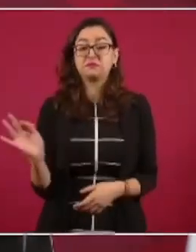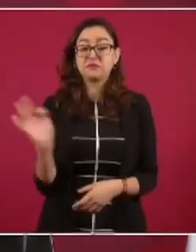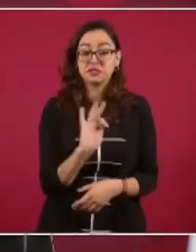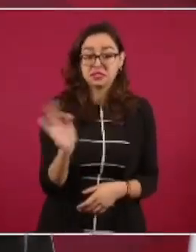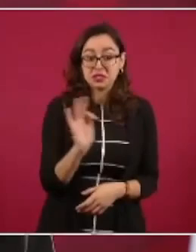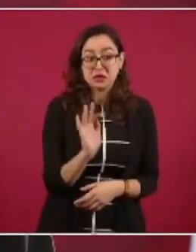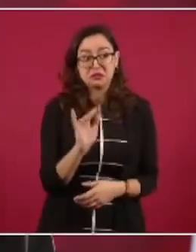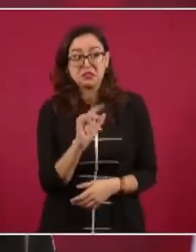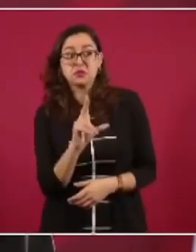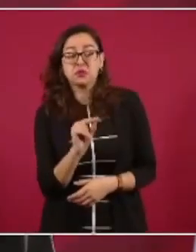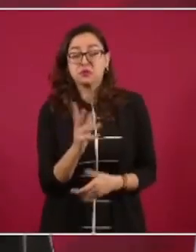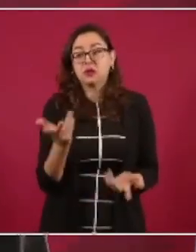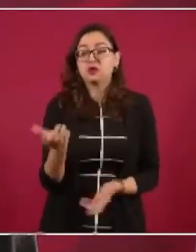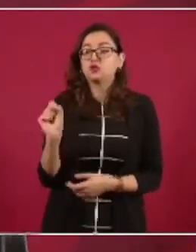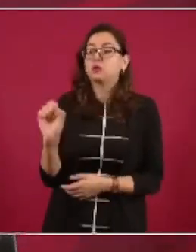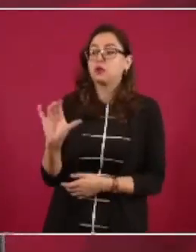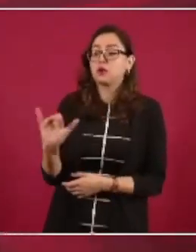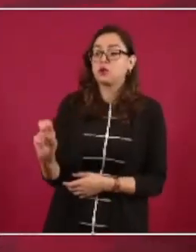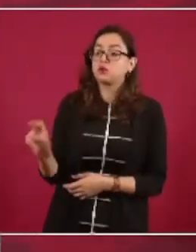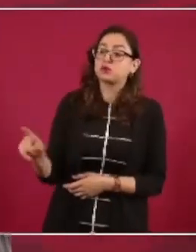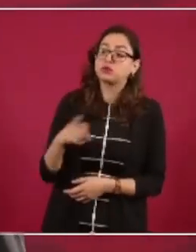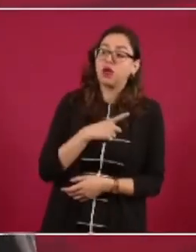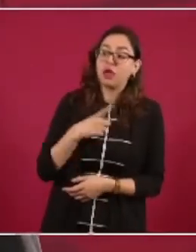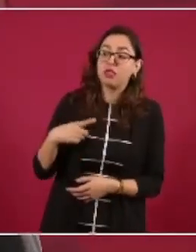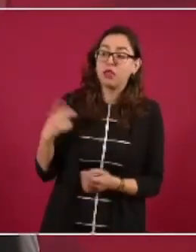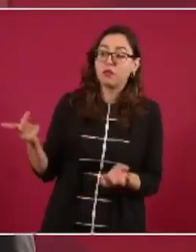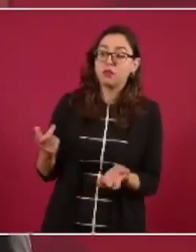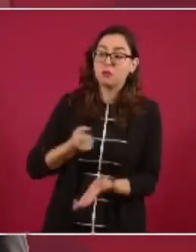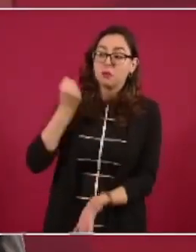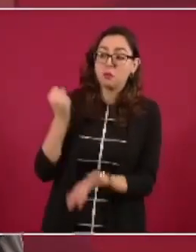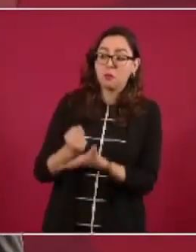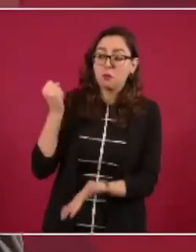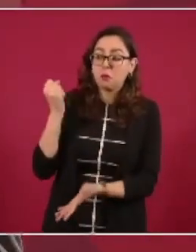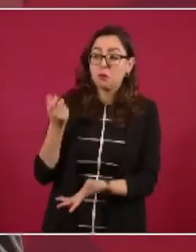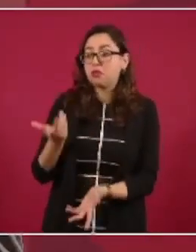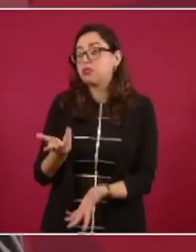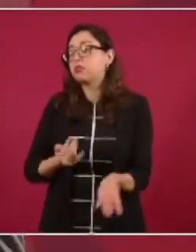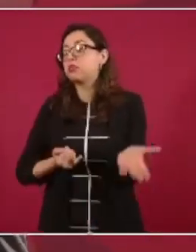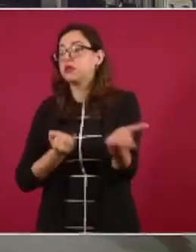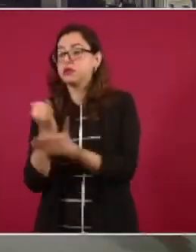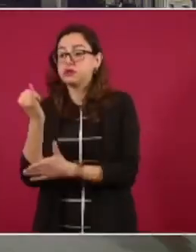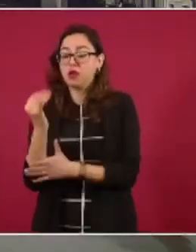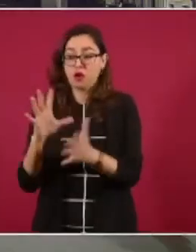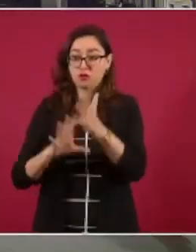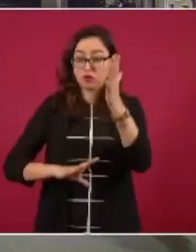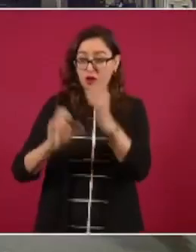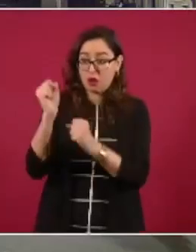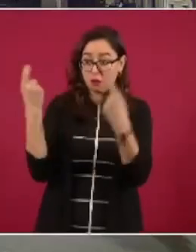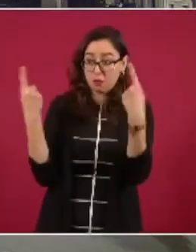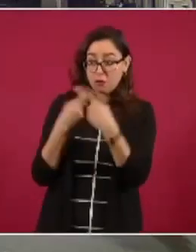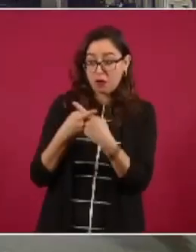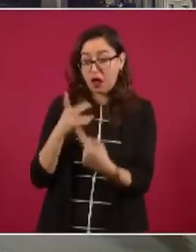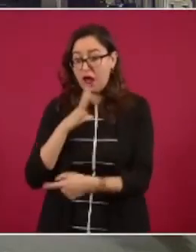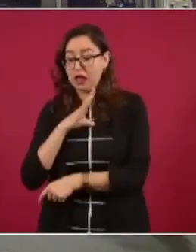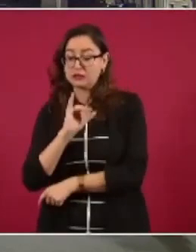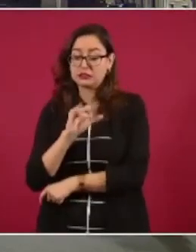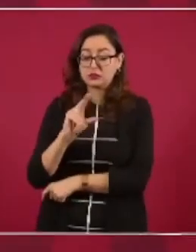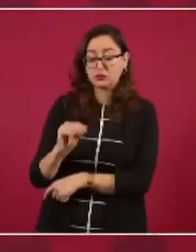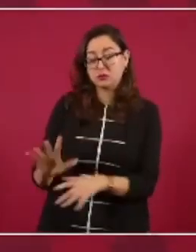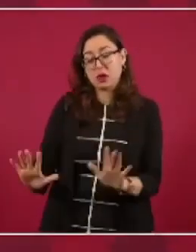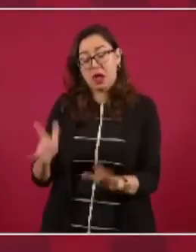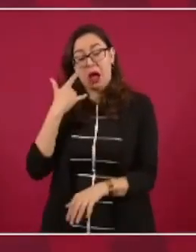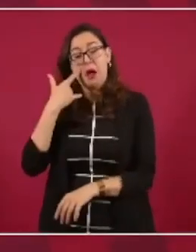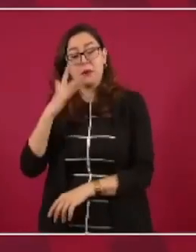Corte, si hay controversia constitucional. Nosotros respetamos la